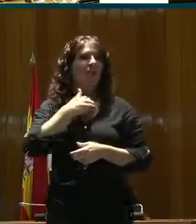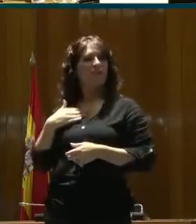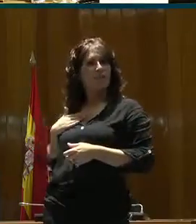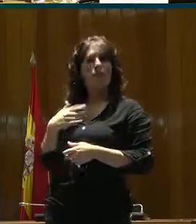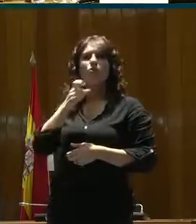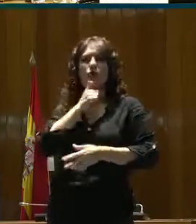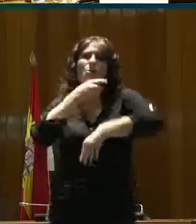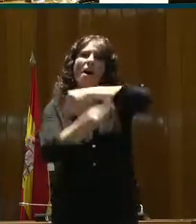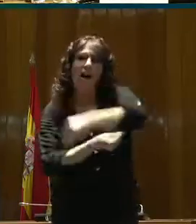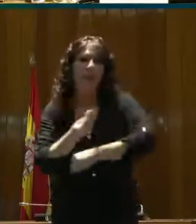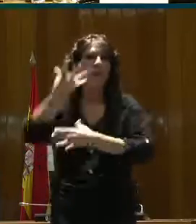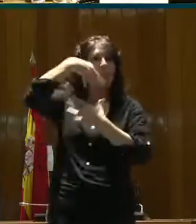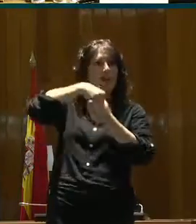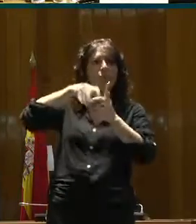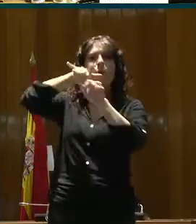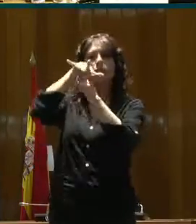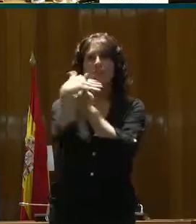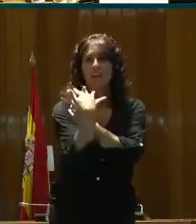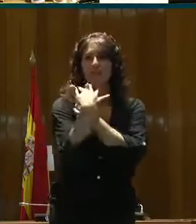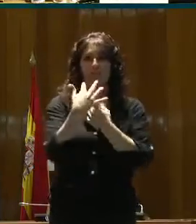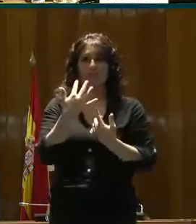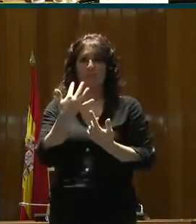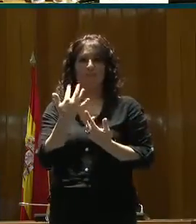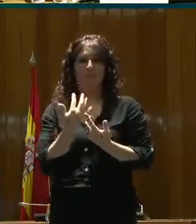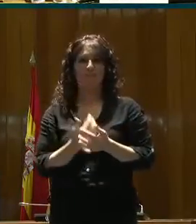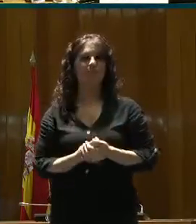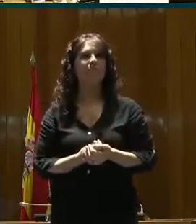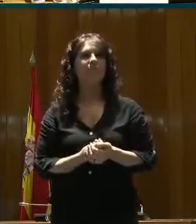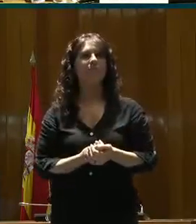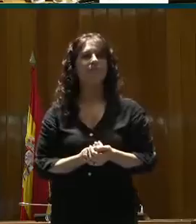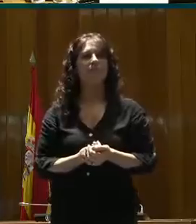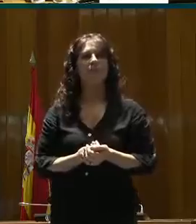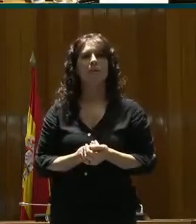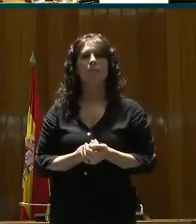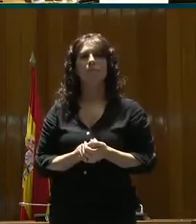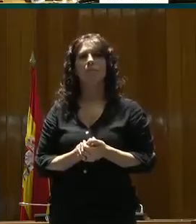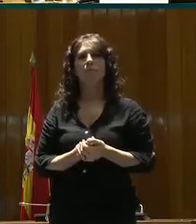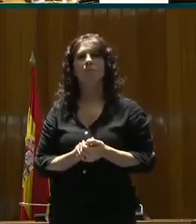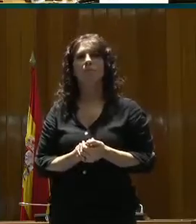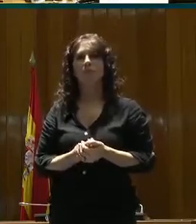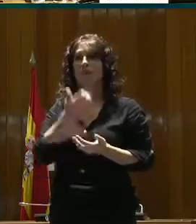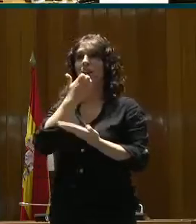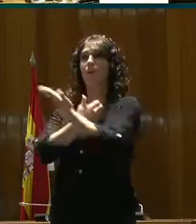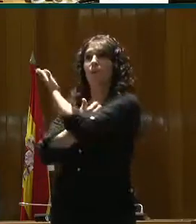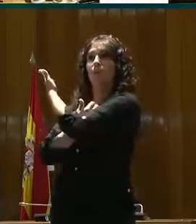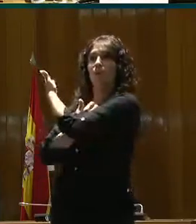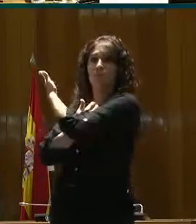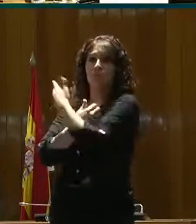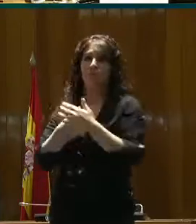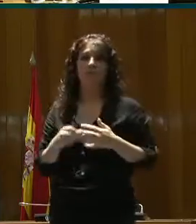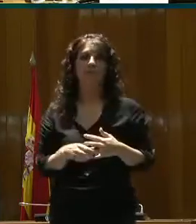de rol en el contexto oracional más grande. Con un texto como el que tienen ahora en la pantalla,